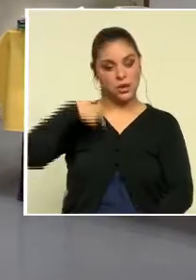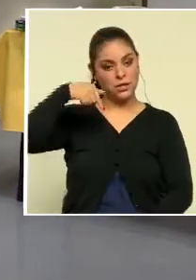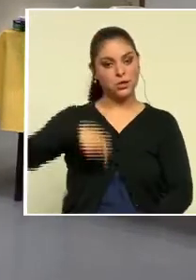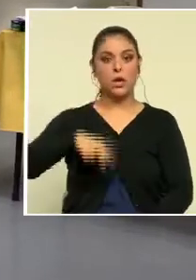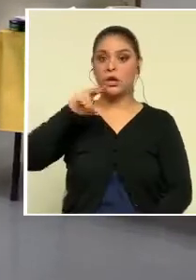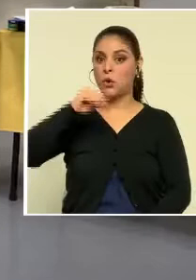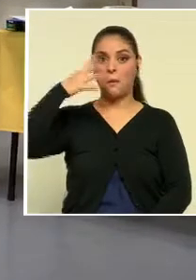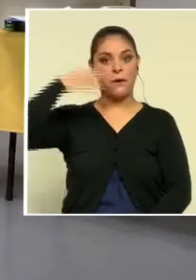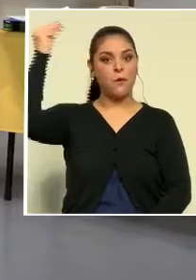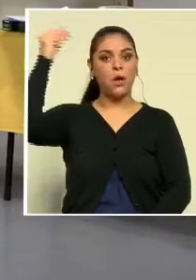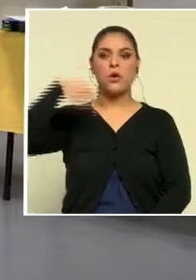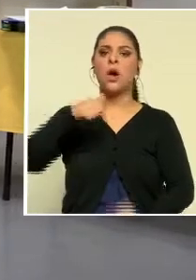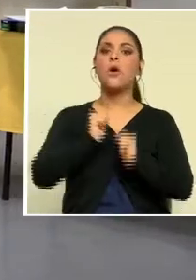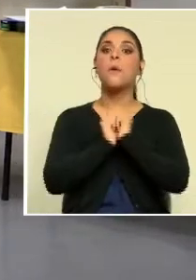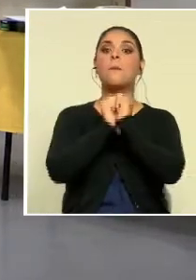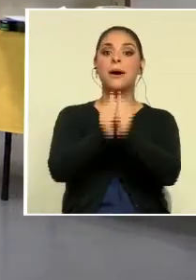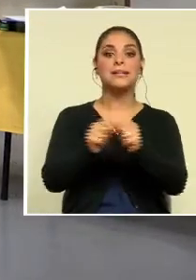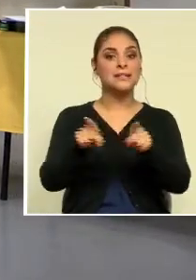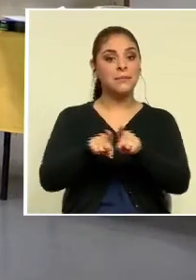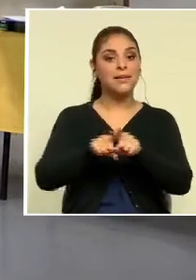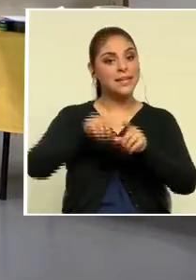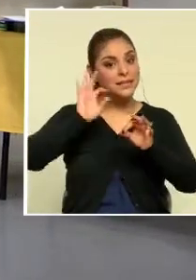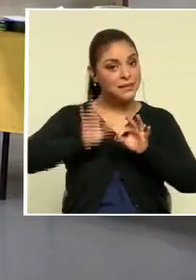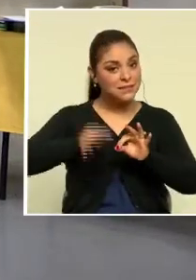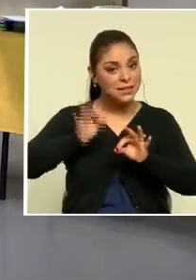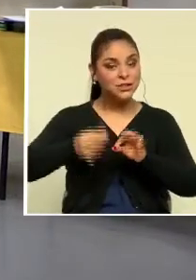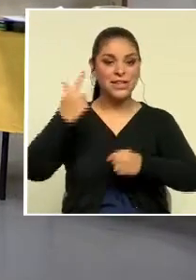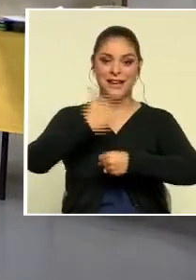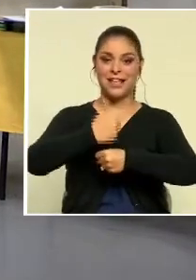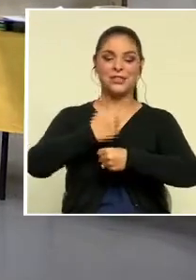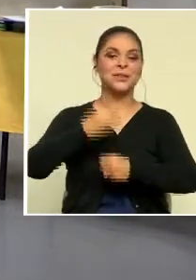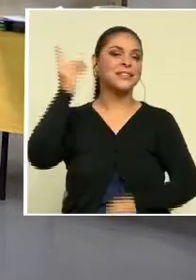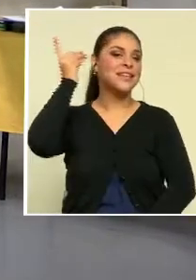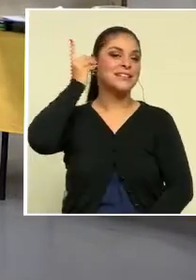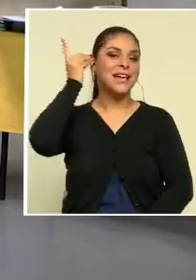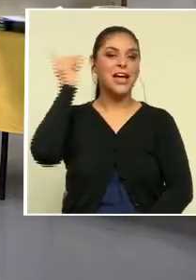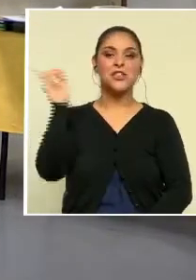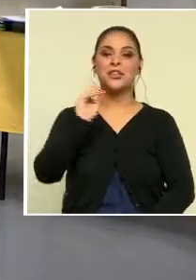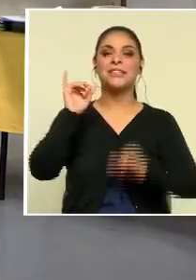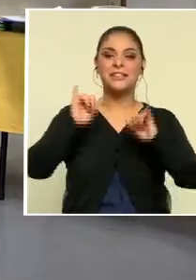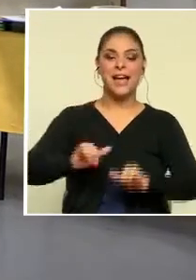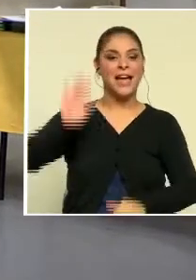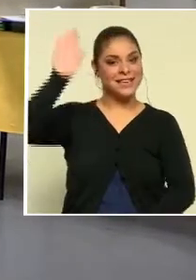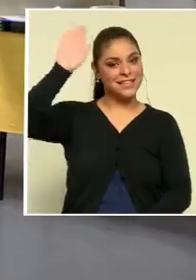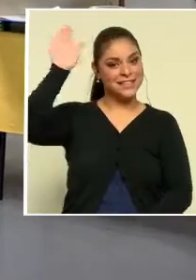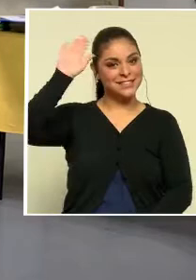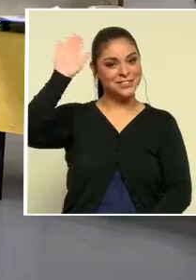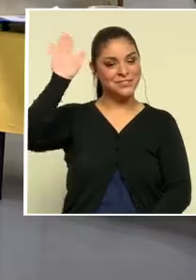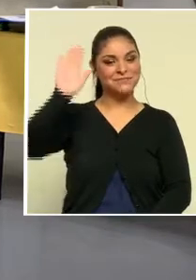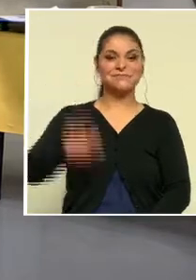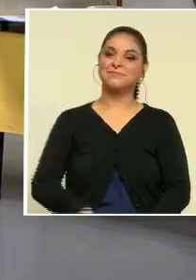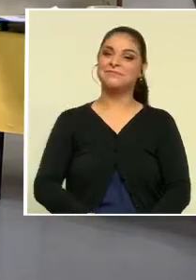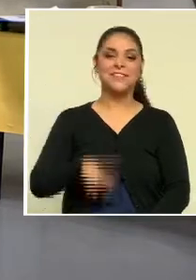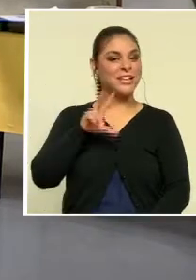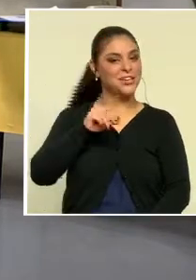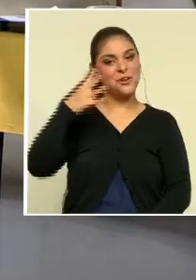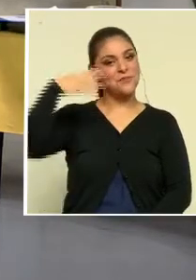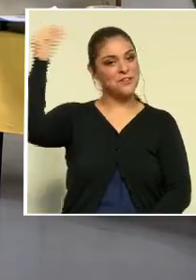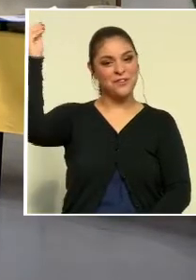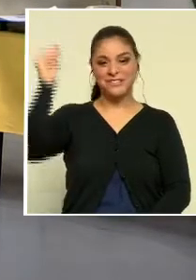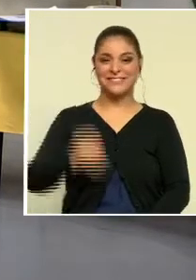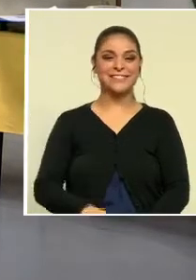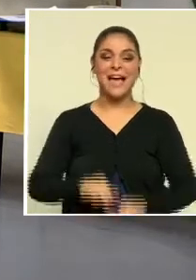quien nos acompaña hoy también en la interpretación les co daiana a dónde estás por ahí está ya nadie